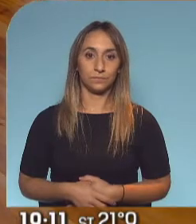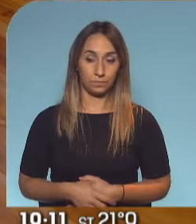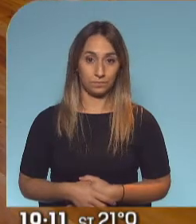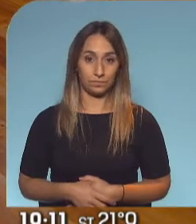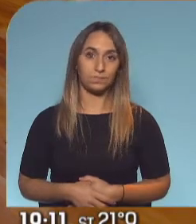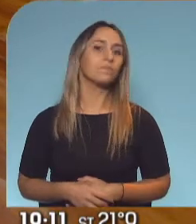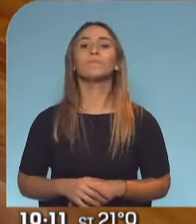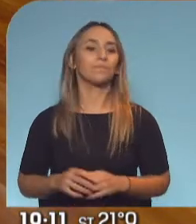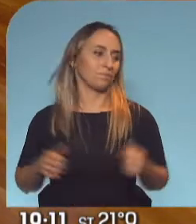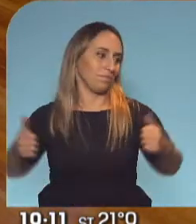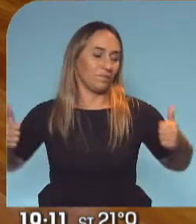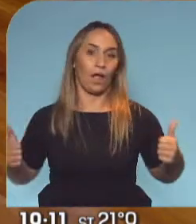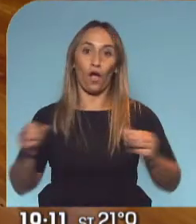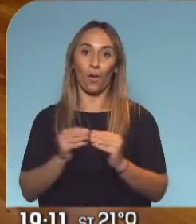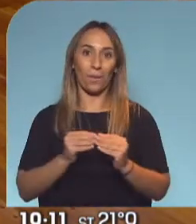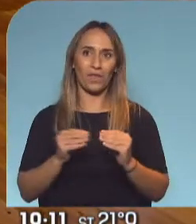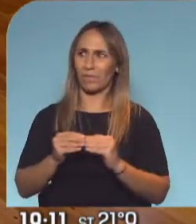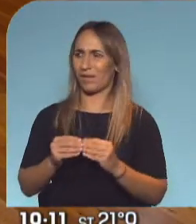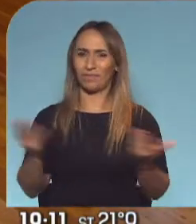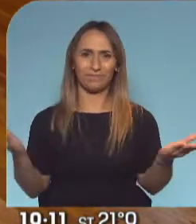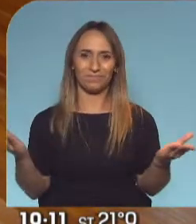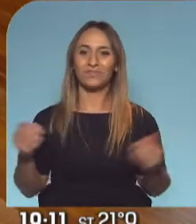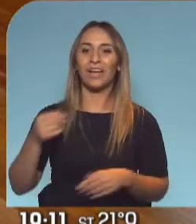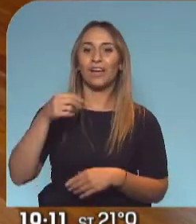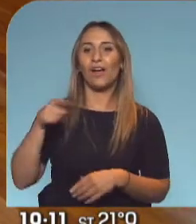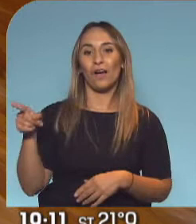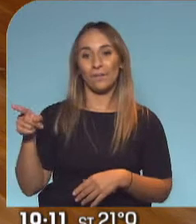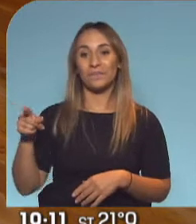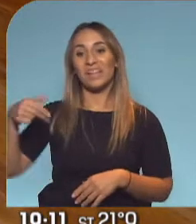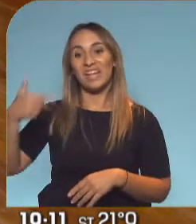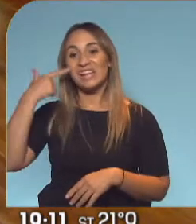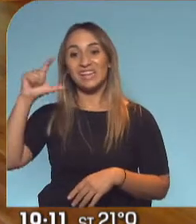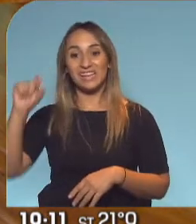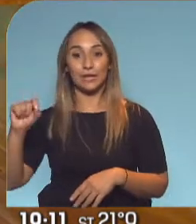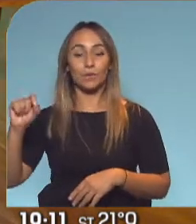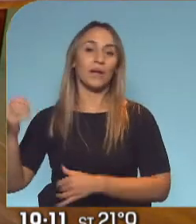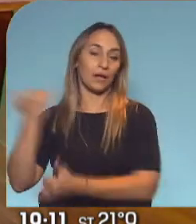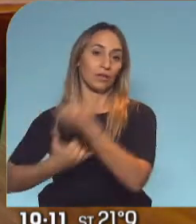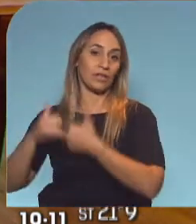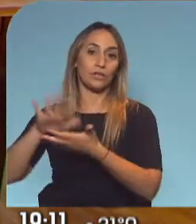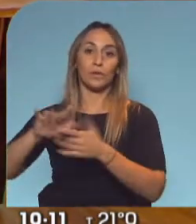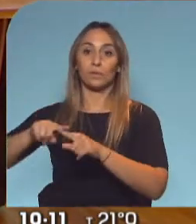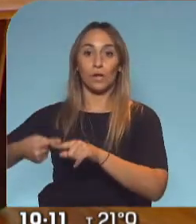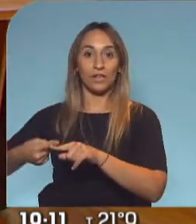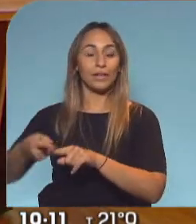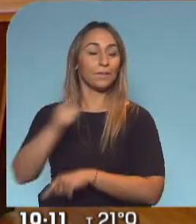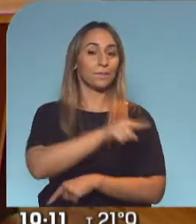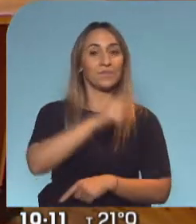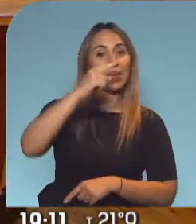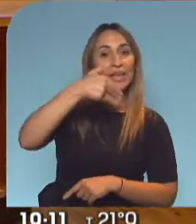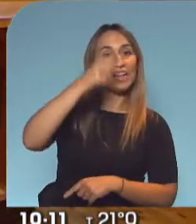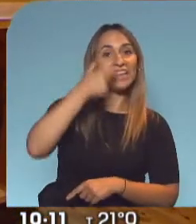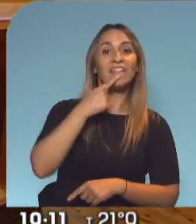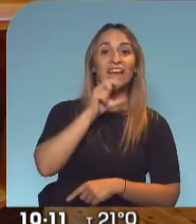Así rodeado nada puede salir mal, compañeros. Con Nico Fiorentino para que nos cuente lo que hay que saber de materia política, con Néstor Espósito